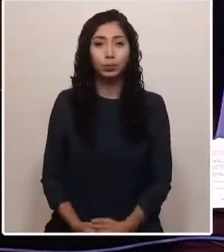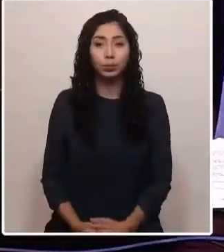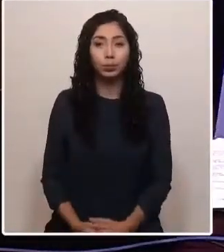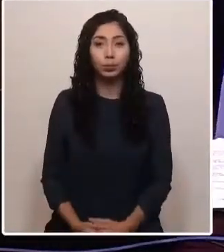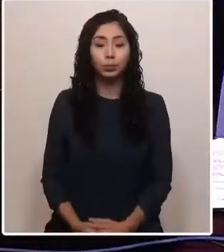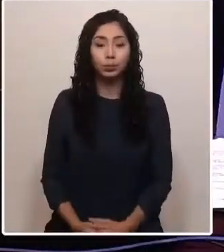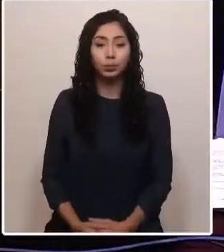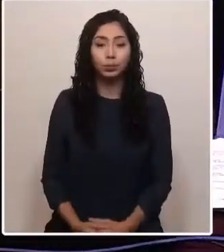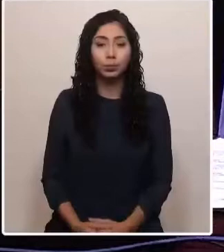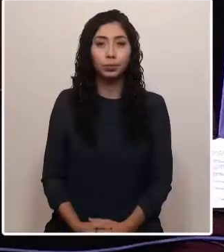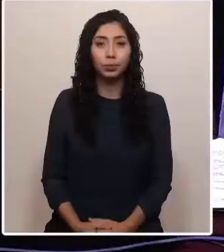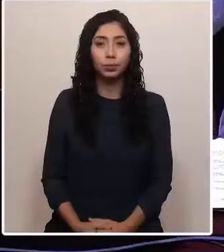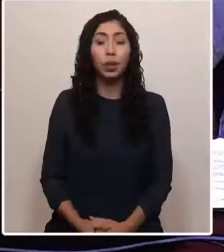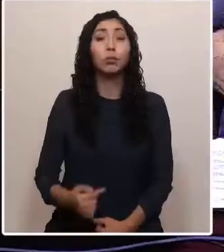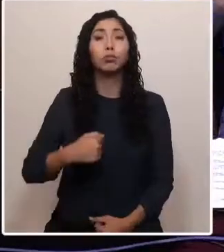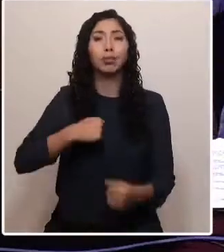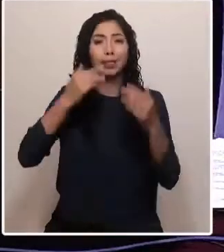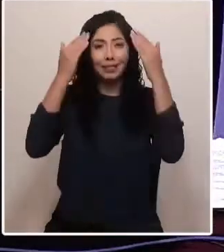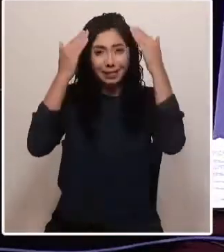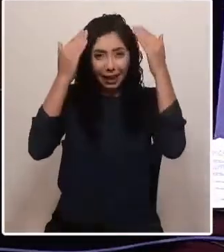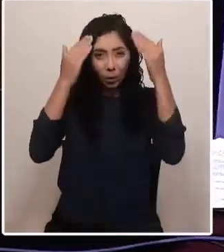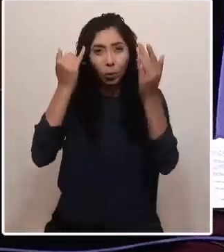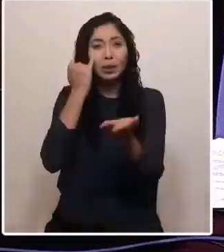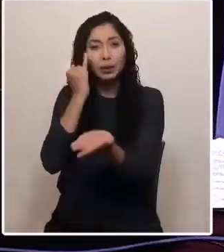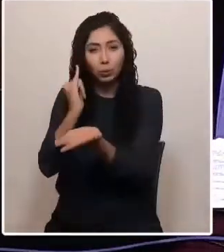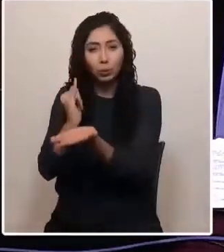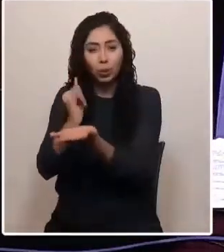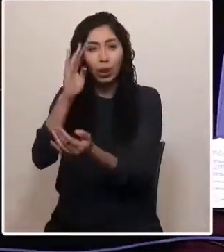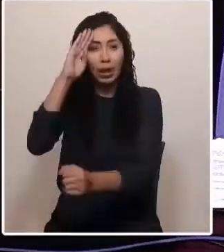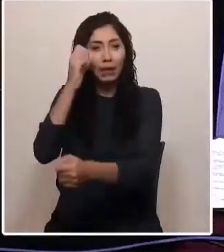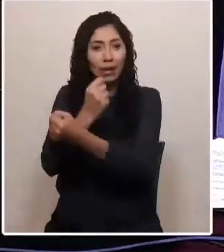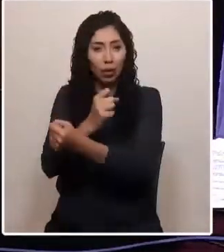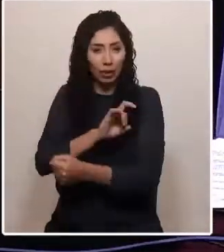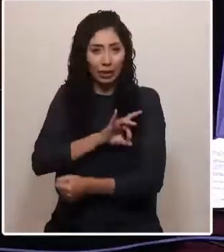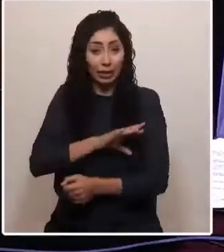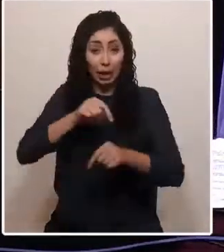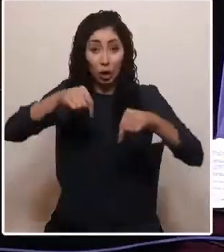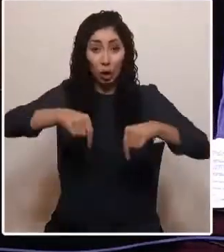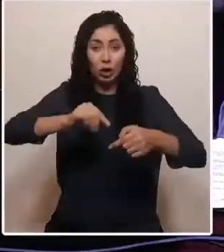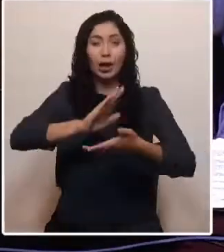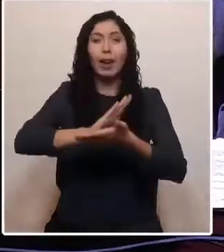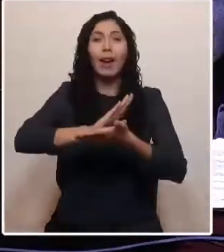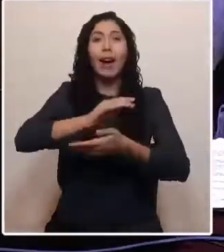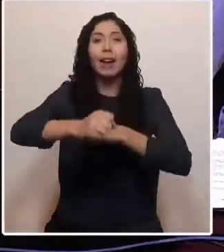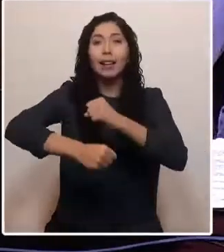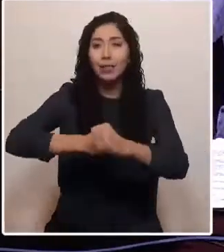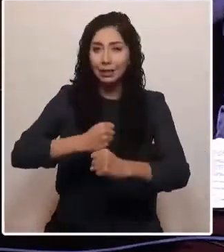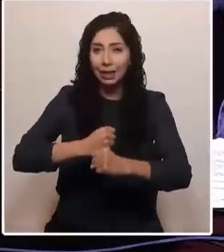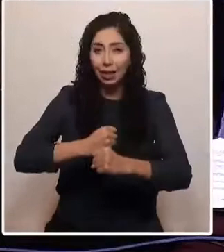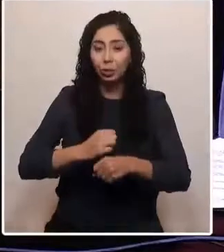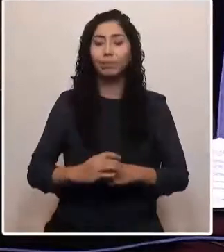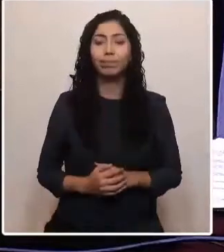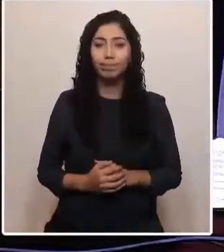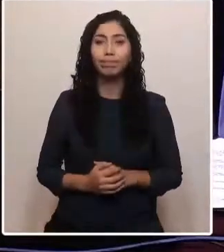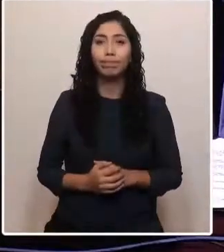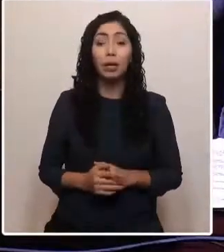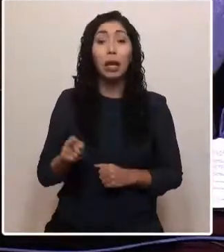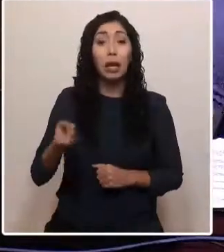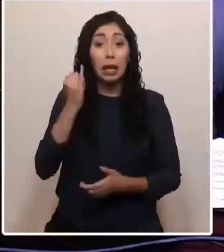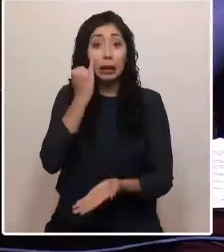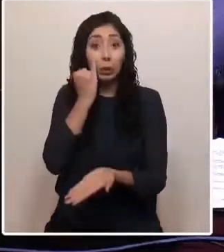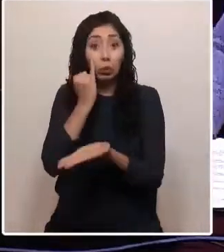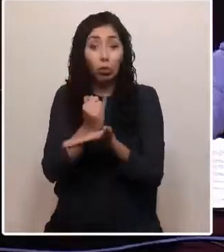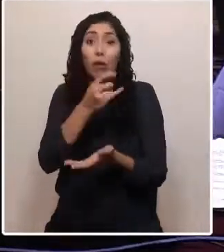Sin duda, el saludo al Cuerpo de Carabineros de Chile hoy día en su aniversario. Es una institución de la República,